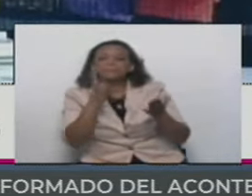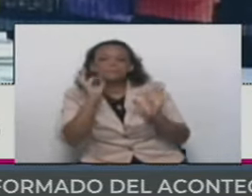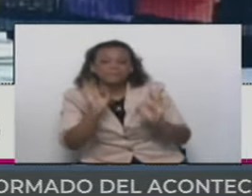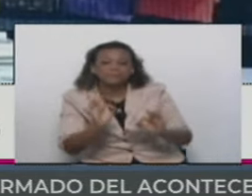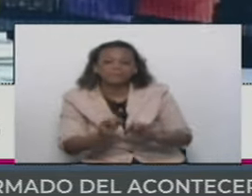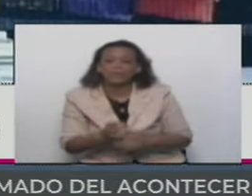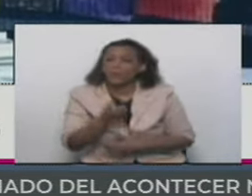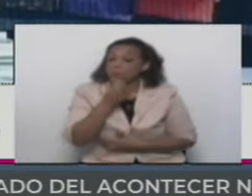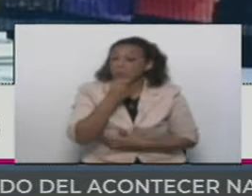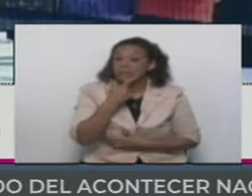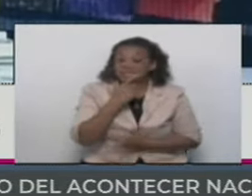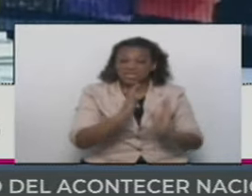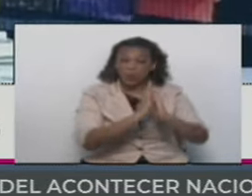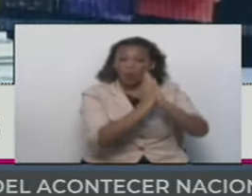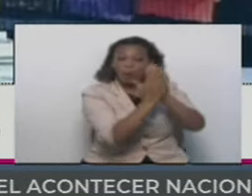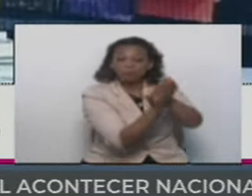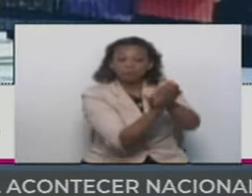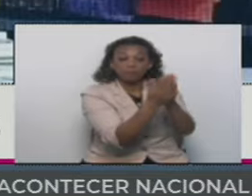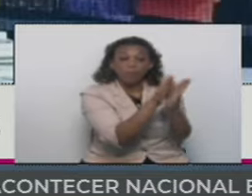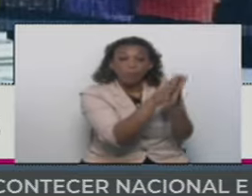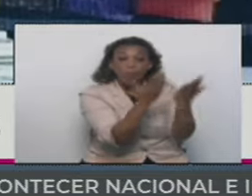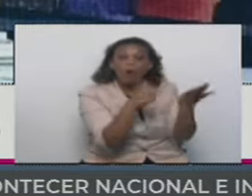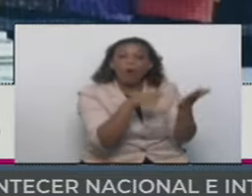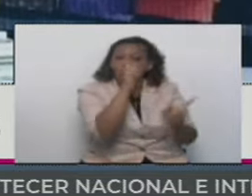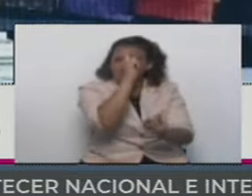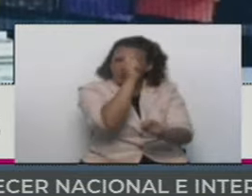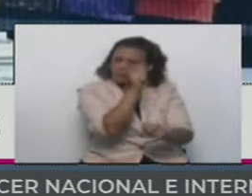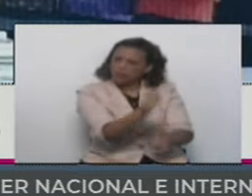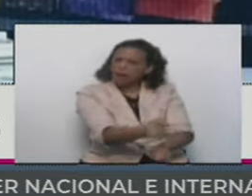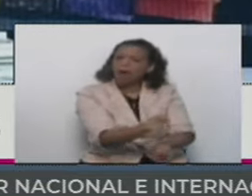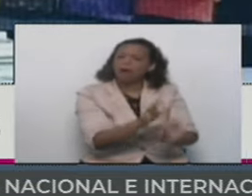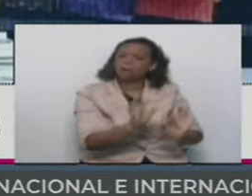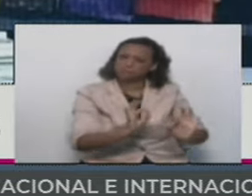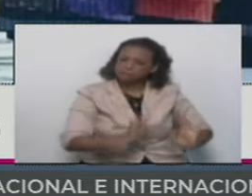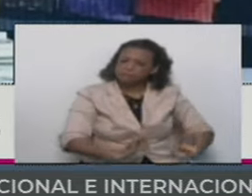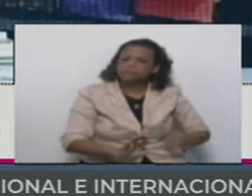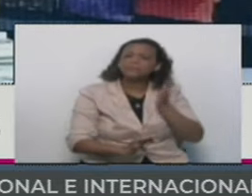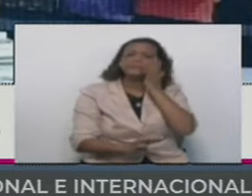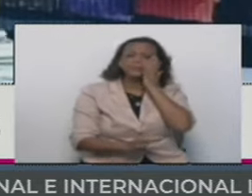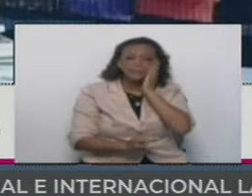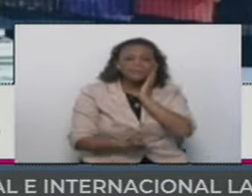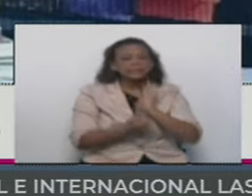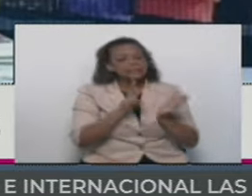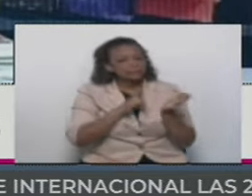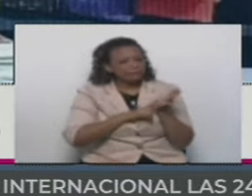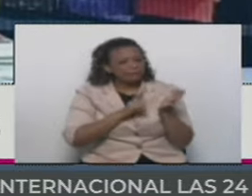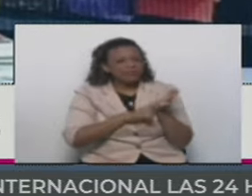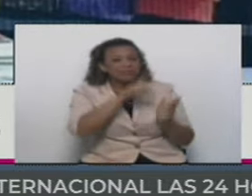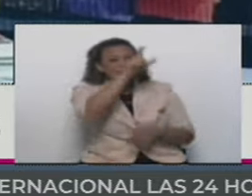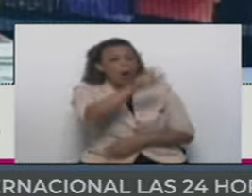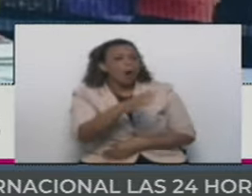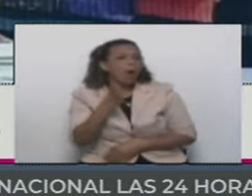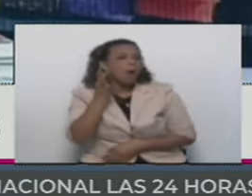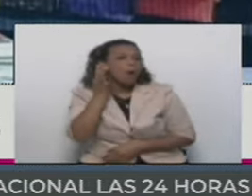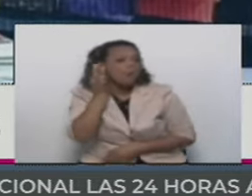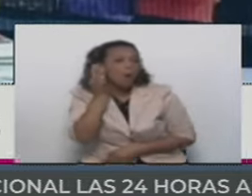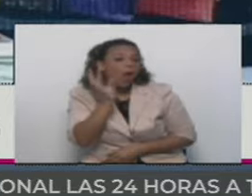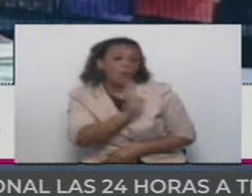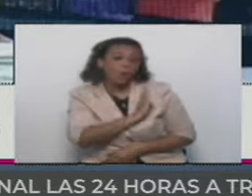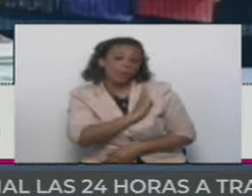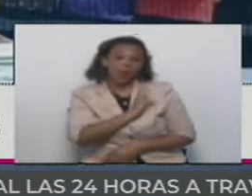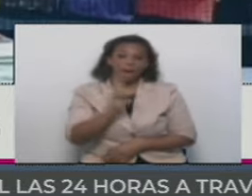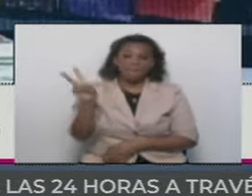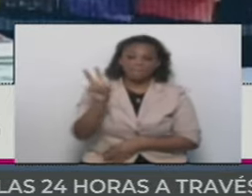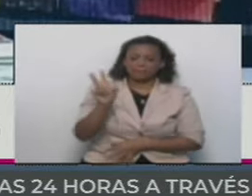Muy hermoso el homenaje que se le ha rendido a esta mujer de las letras